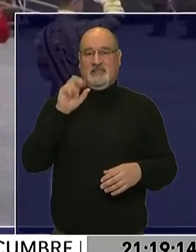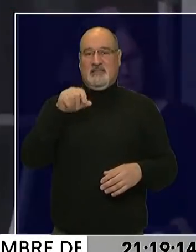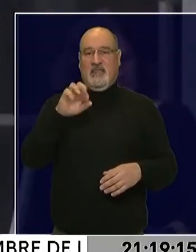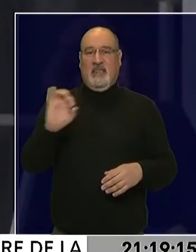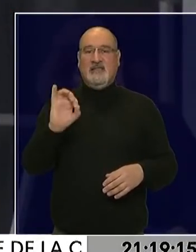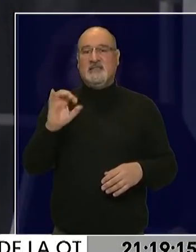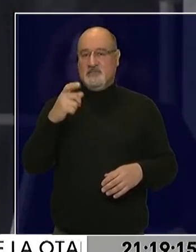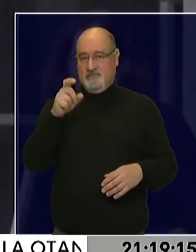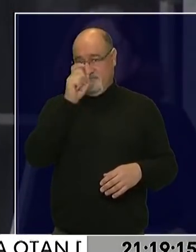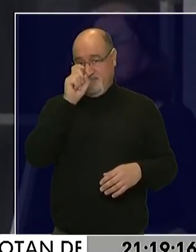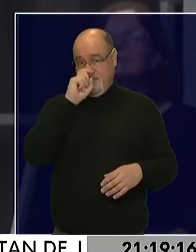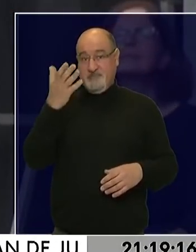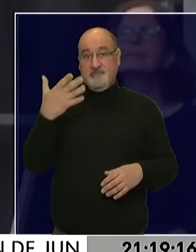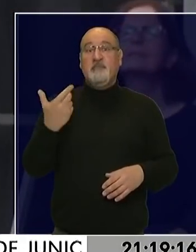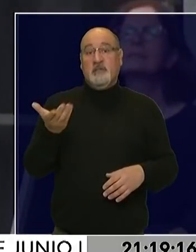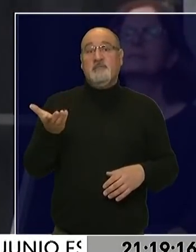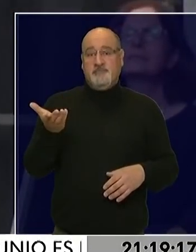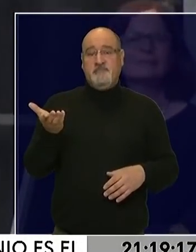ciudadano privado